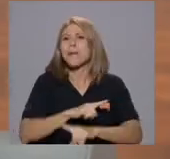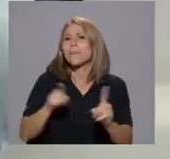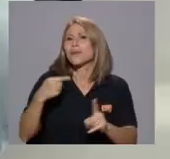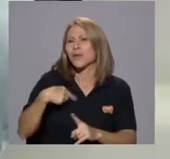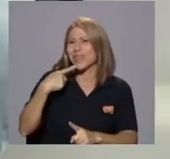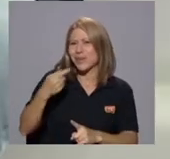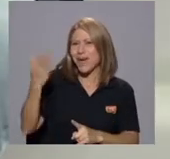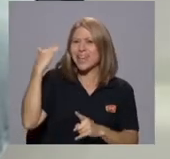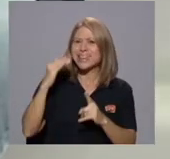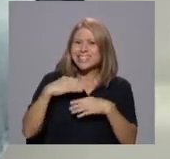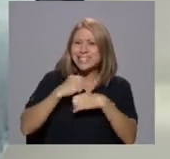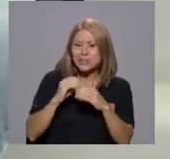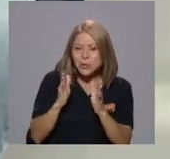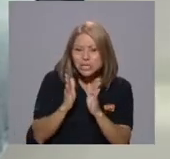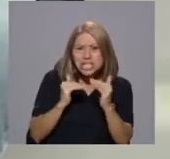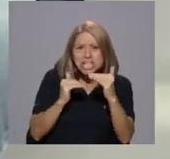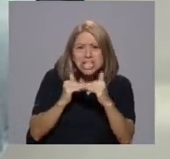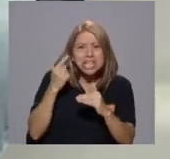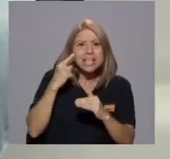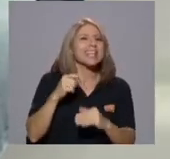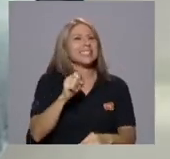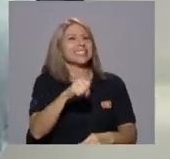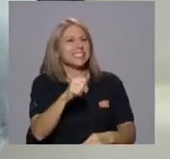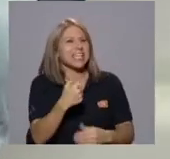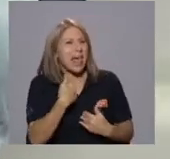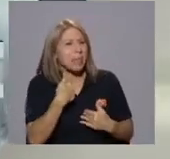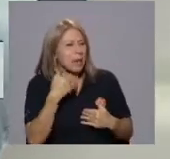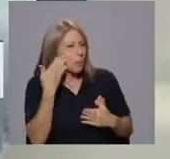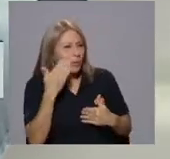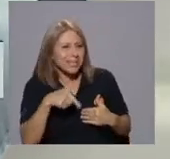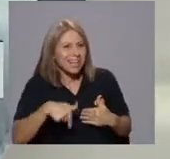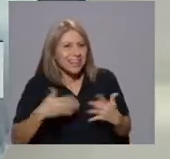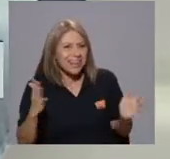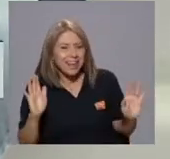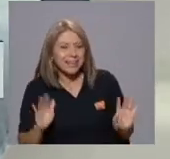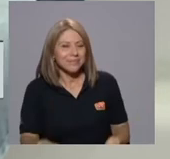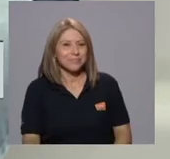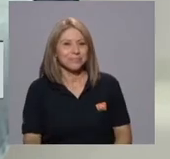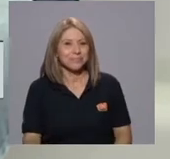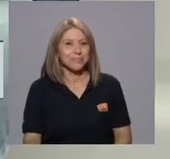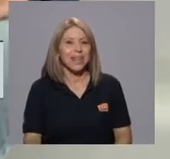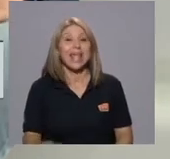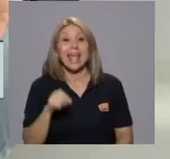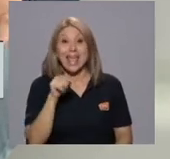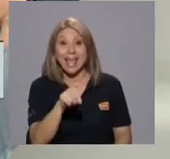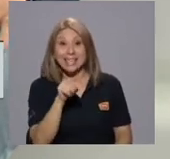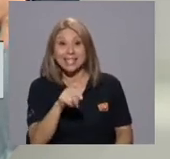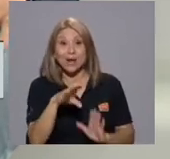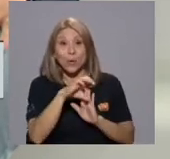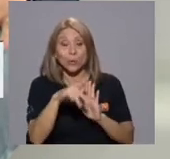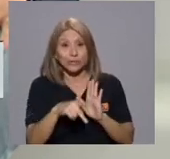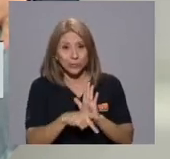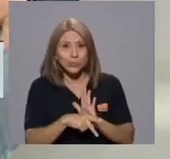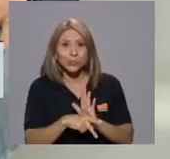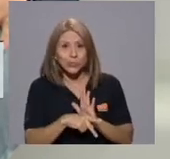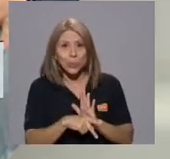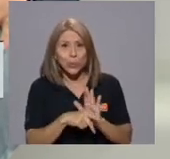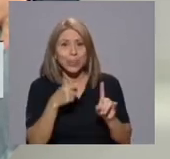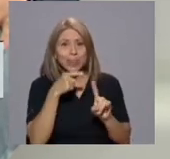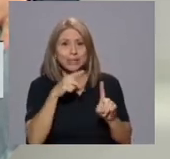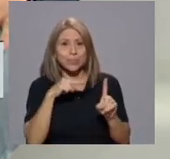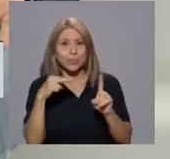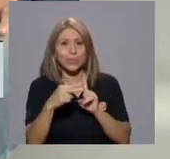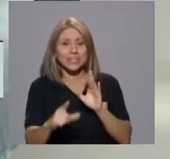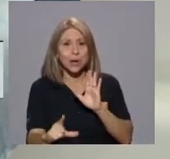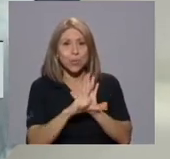bolsillo, que Sí, él aboga por yo todo lado. por ahí la ando, no sé si la tenía aquí. esa constitución, desde el punto de vista